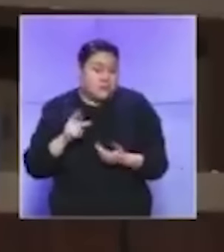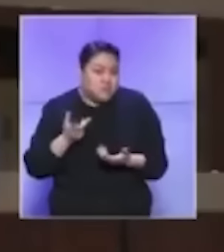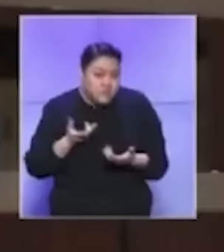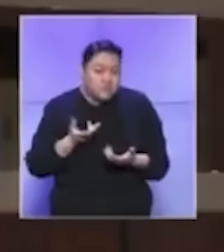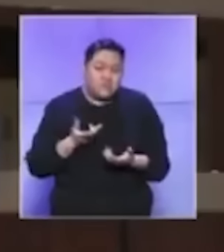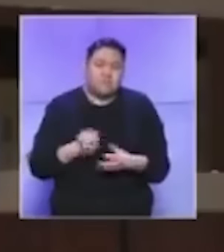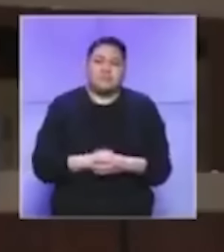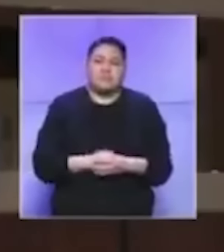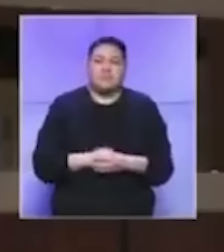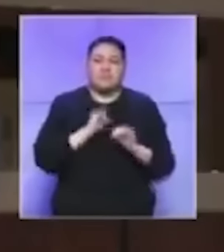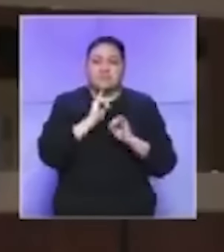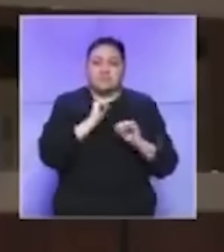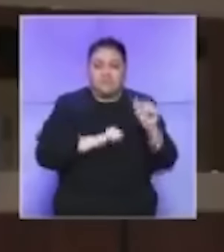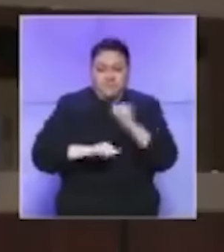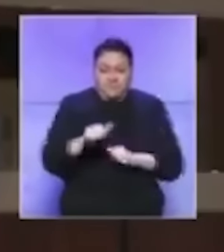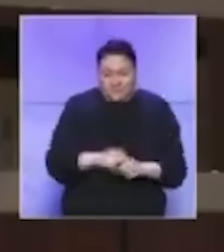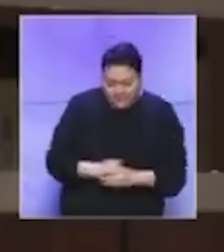caso.